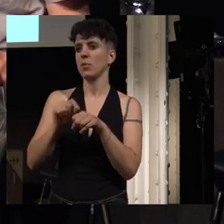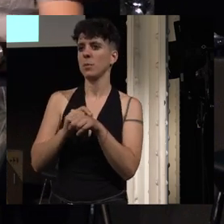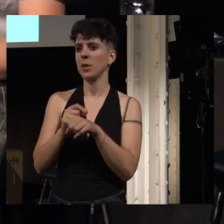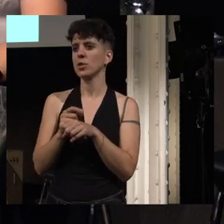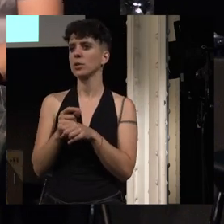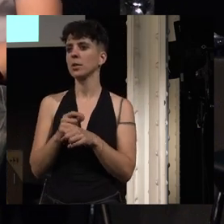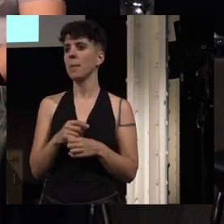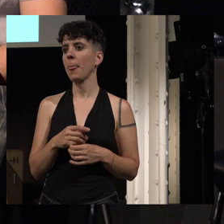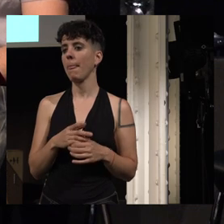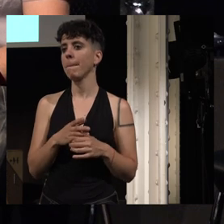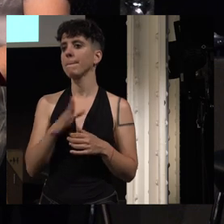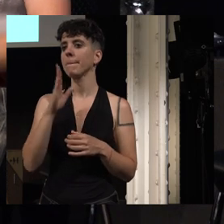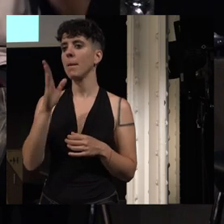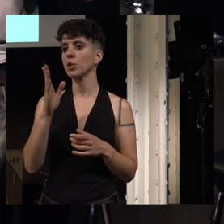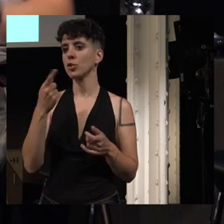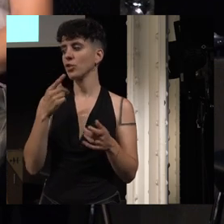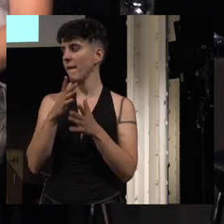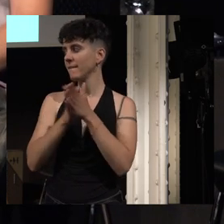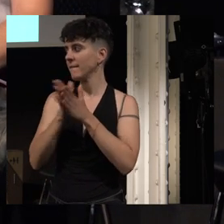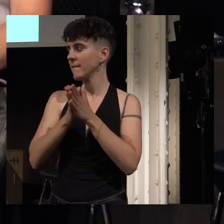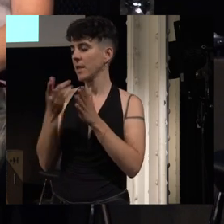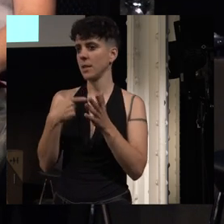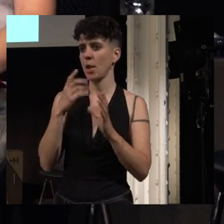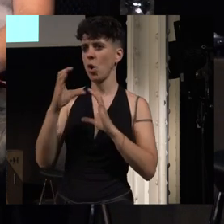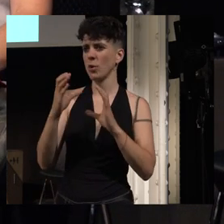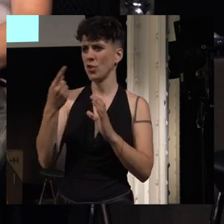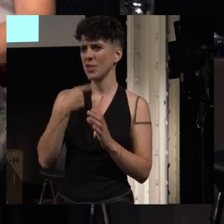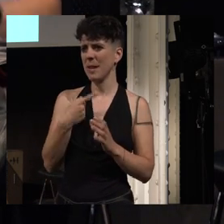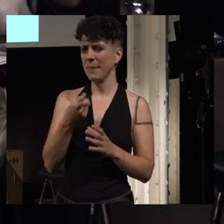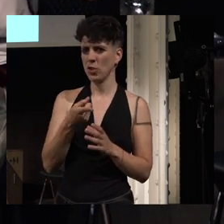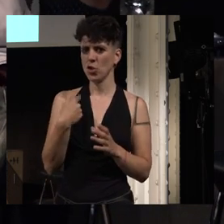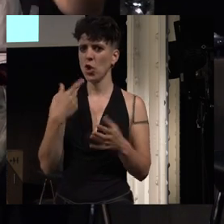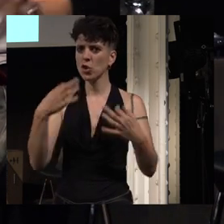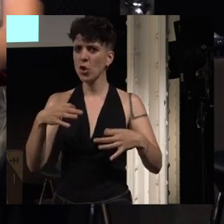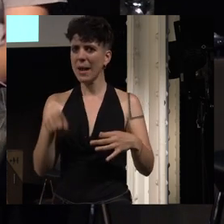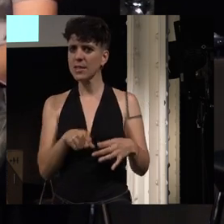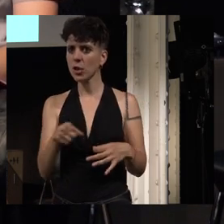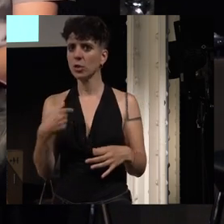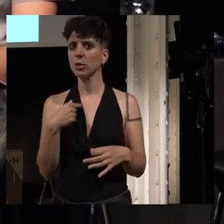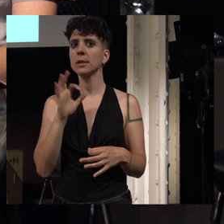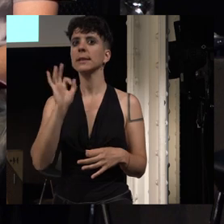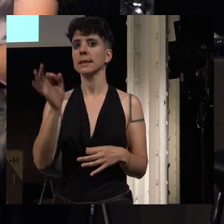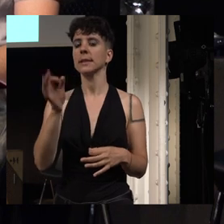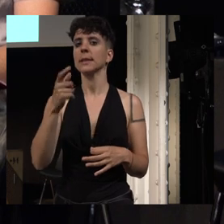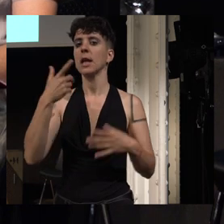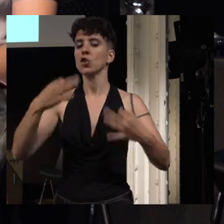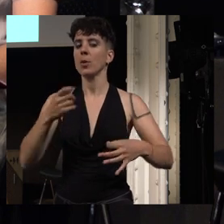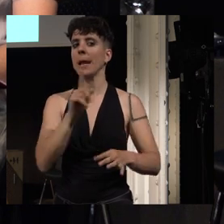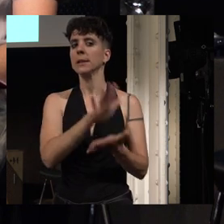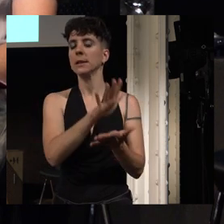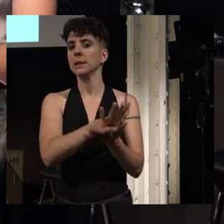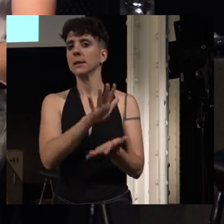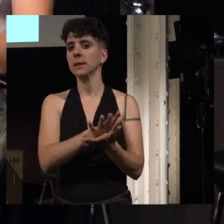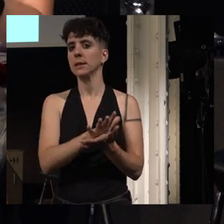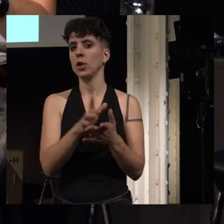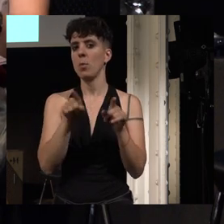están frotando las manos con el municipalismo queer. Y entonces os decían las de comunicación, joder, pero coño, pero esto es normal, es normal. Pero a mí me hacía pensar que